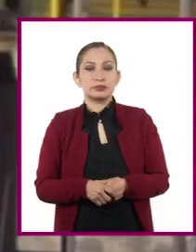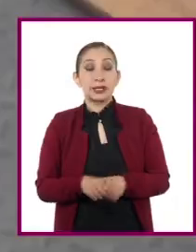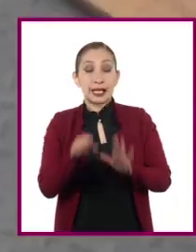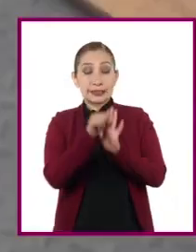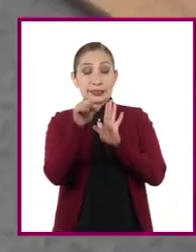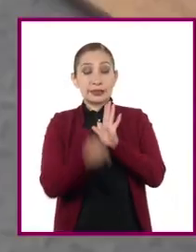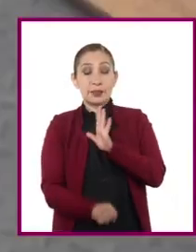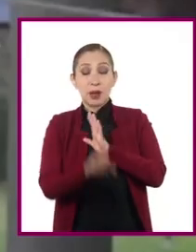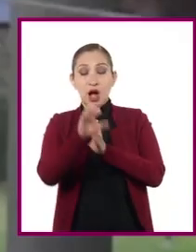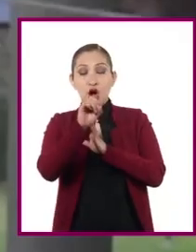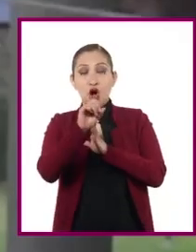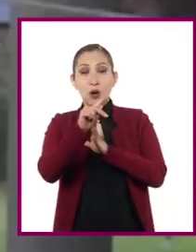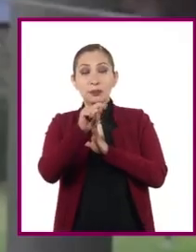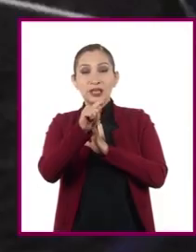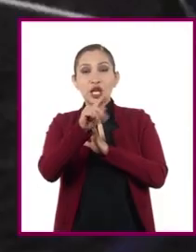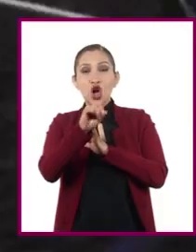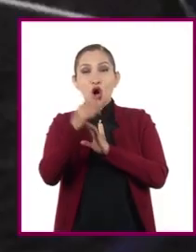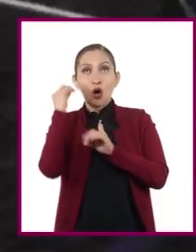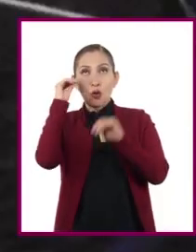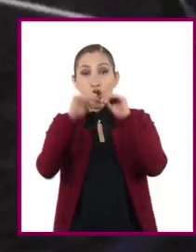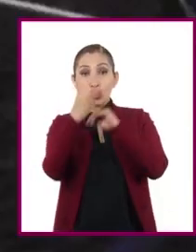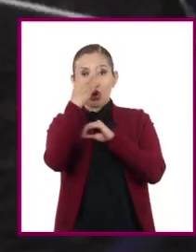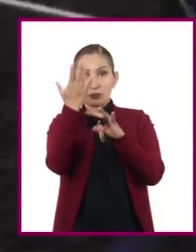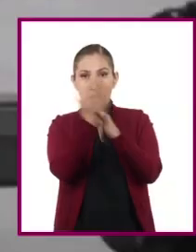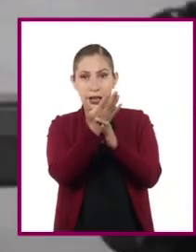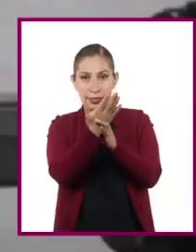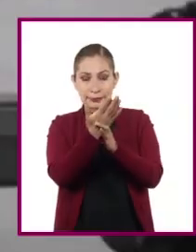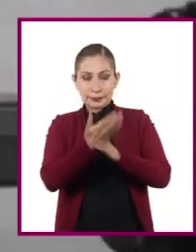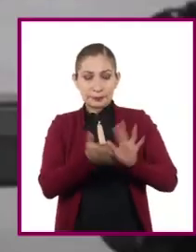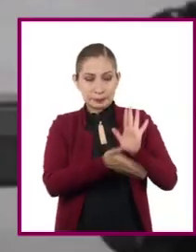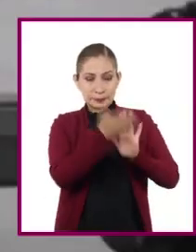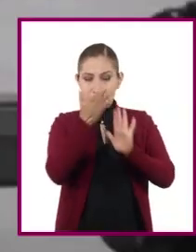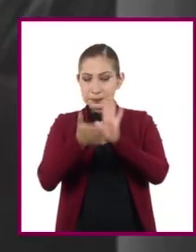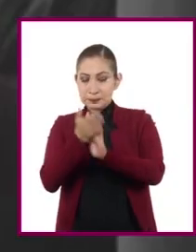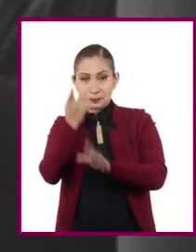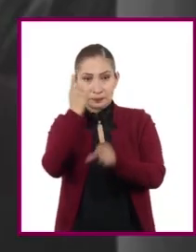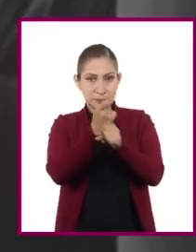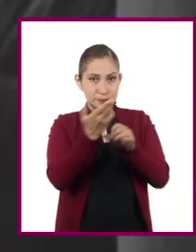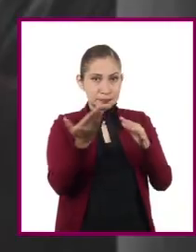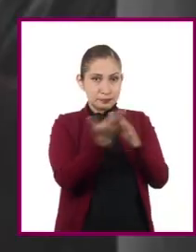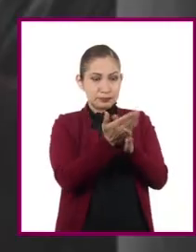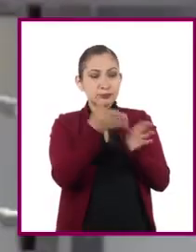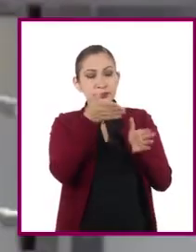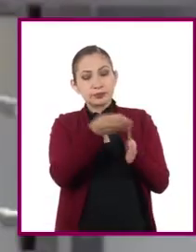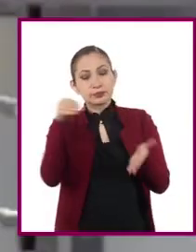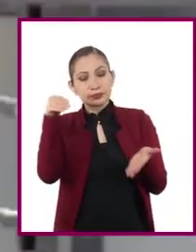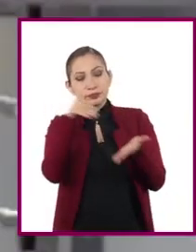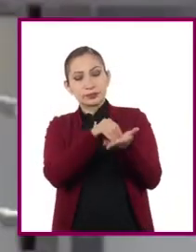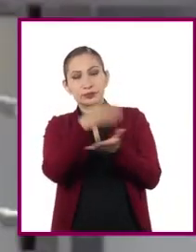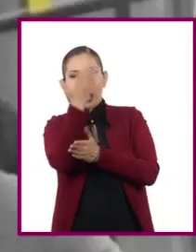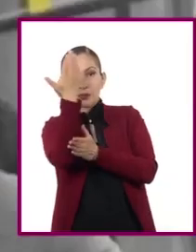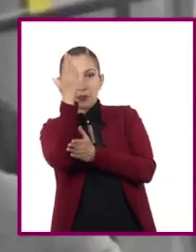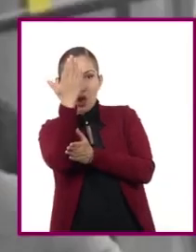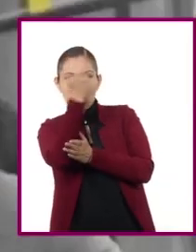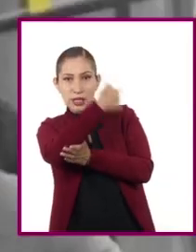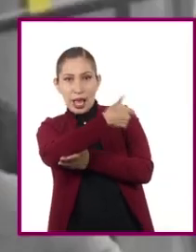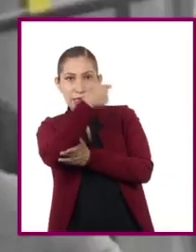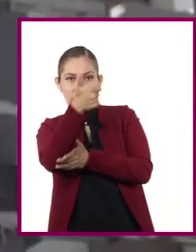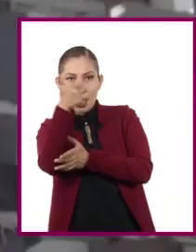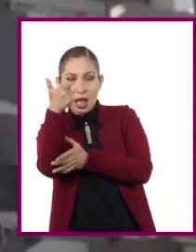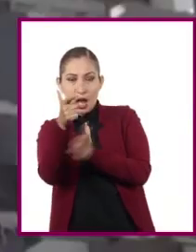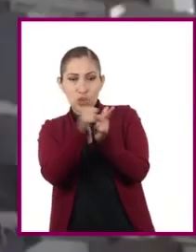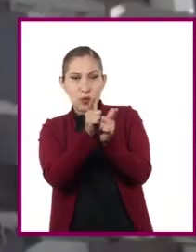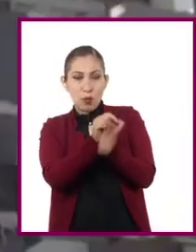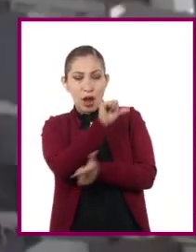El sistema óptico se construyó en 2 fases. En la primera, se colocaron los espejos correspondientes